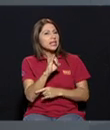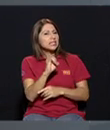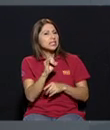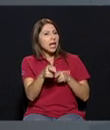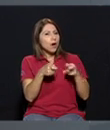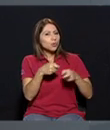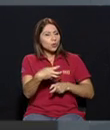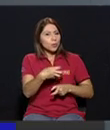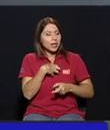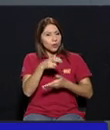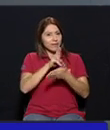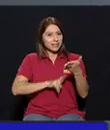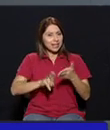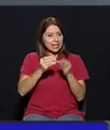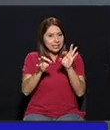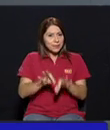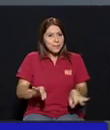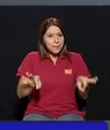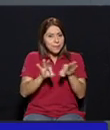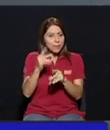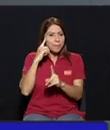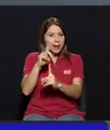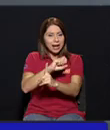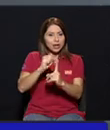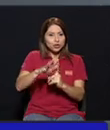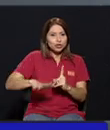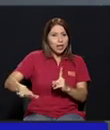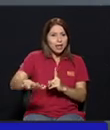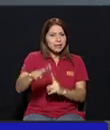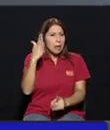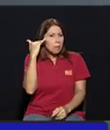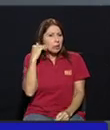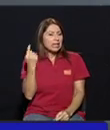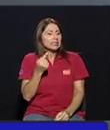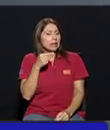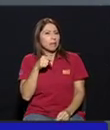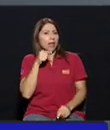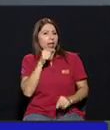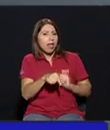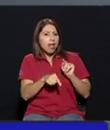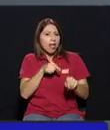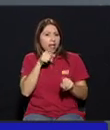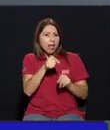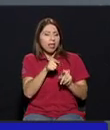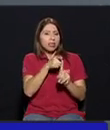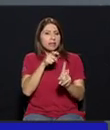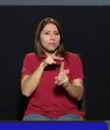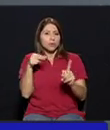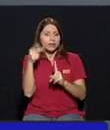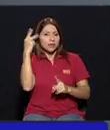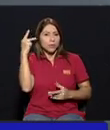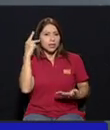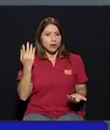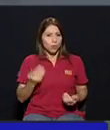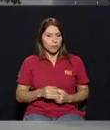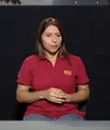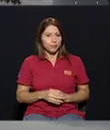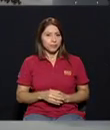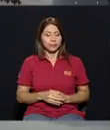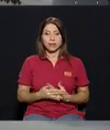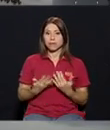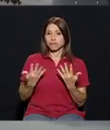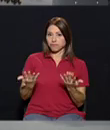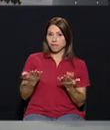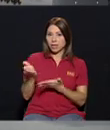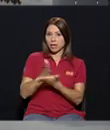Ahora, si la autonomía universitaria es tan importante para la sociedad, ¿por qué es atacada tanto desde el punto de vista político?